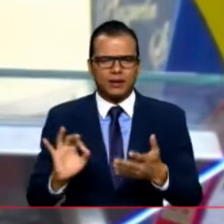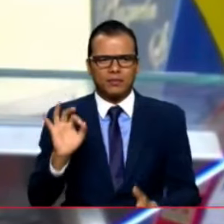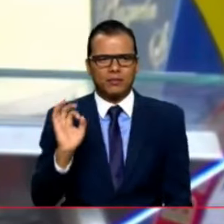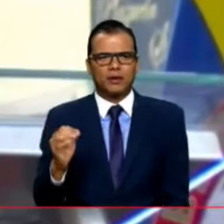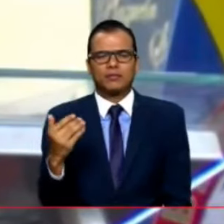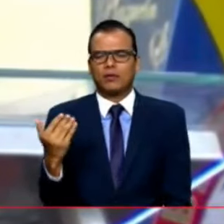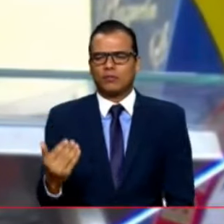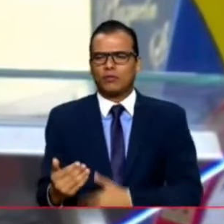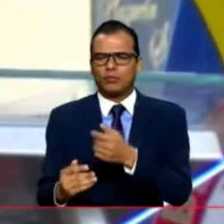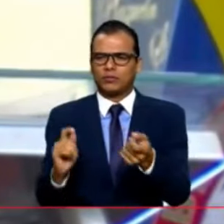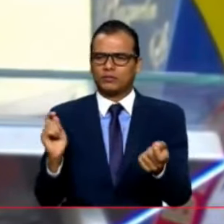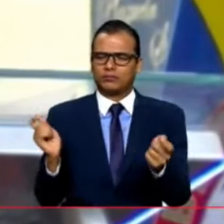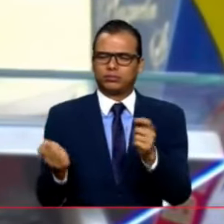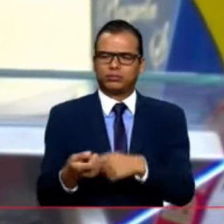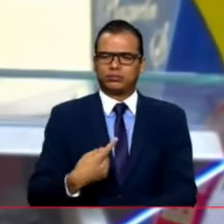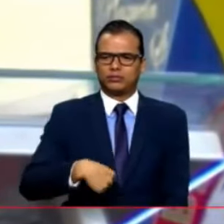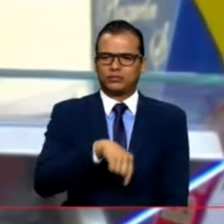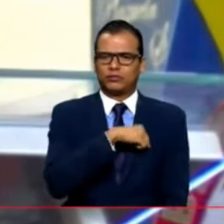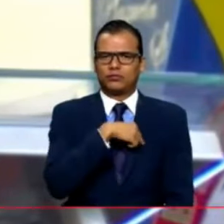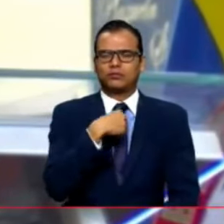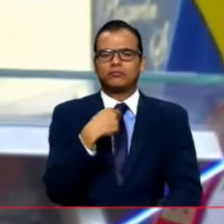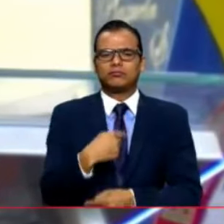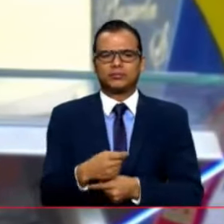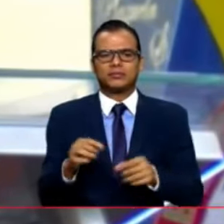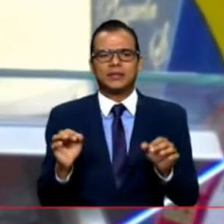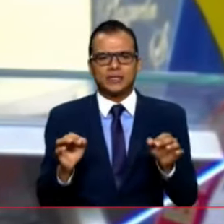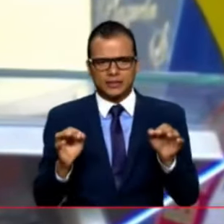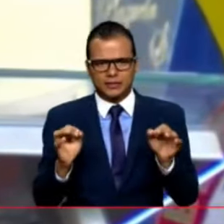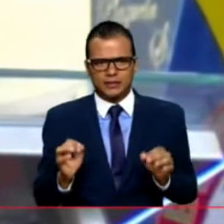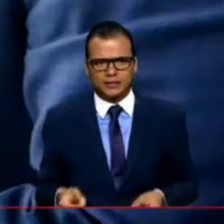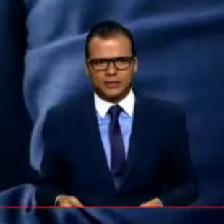poco a poco aclamada a nivel nacional e internacional.